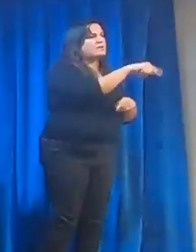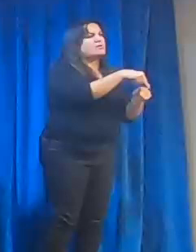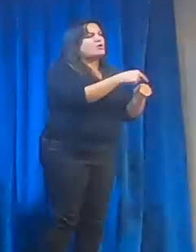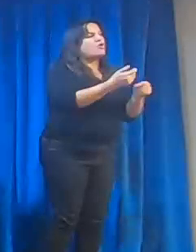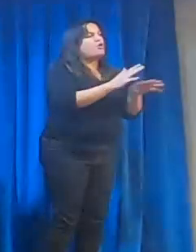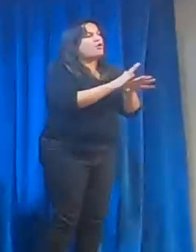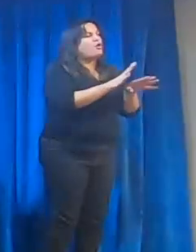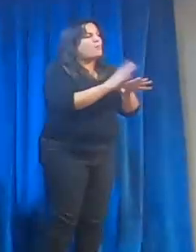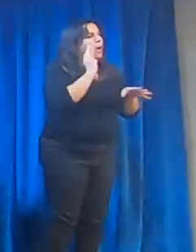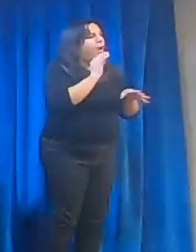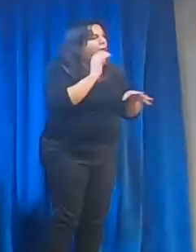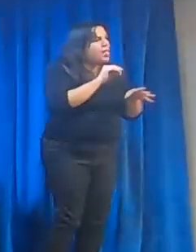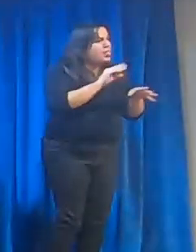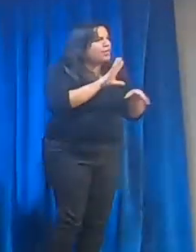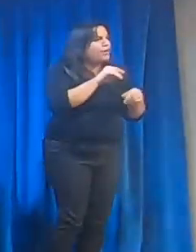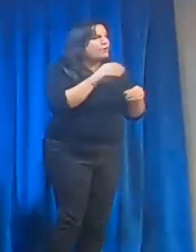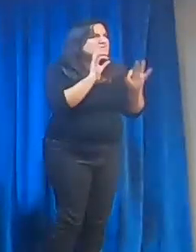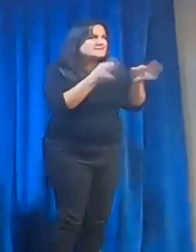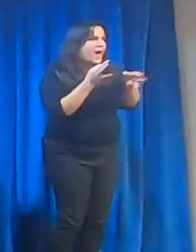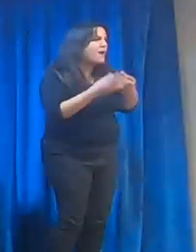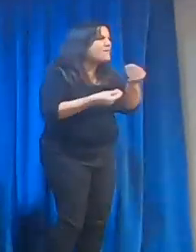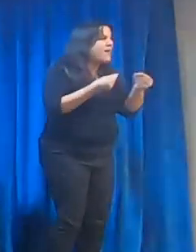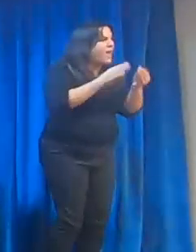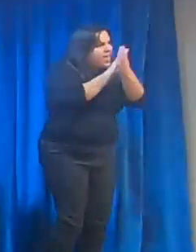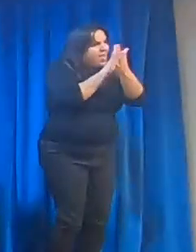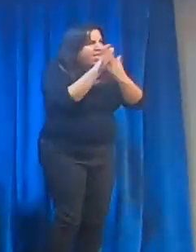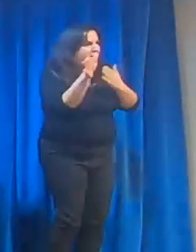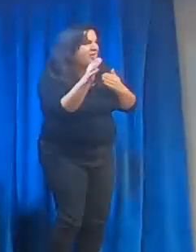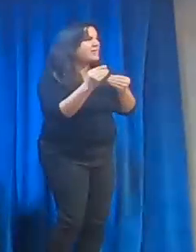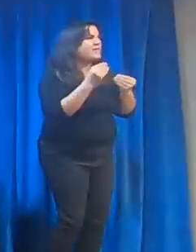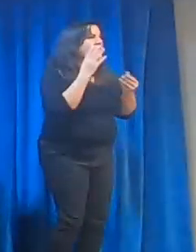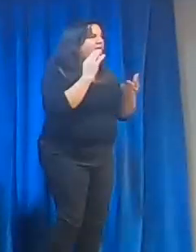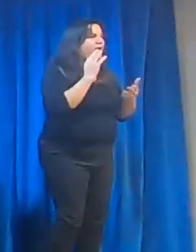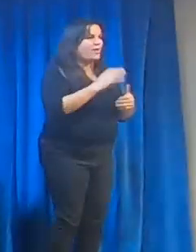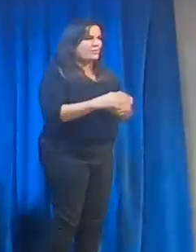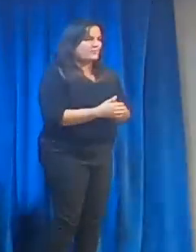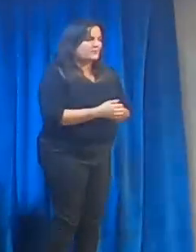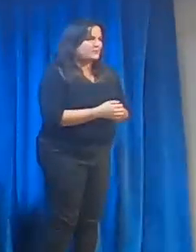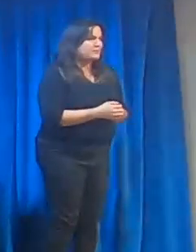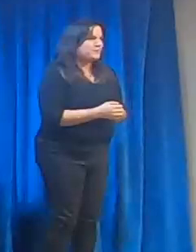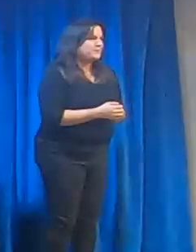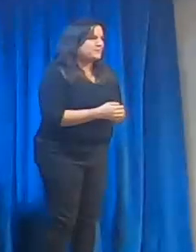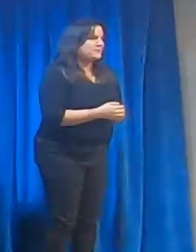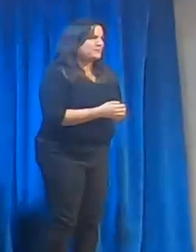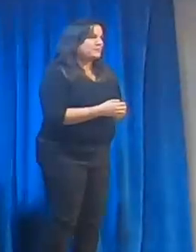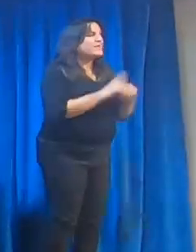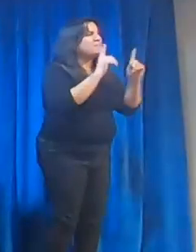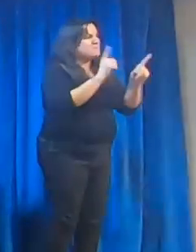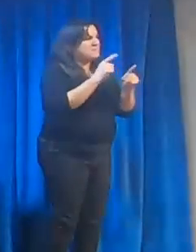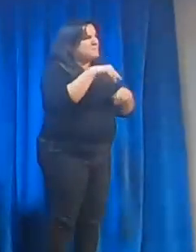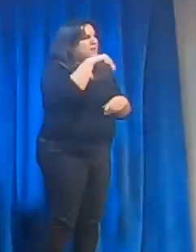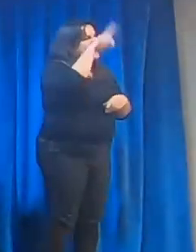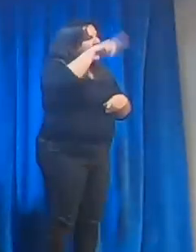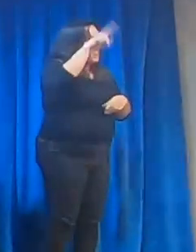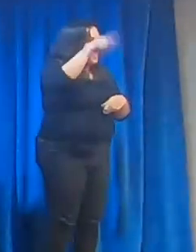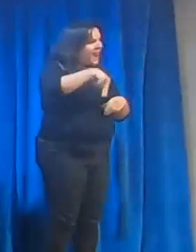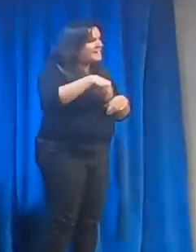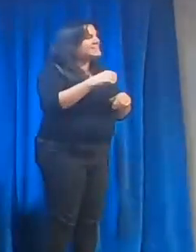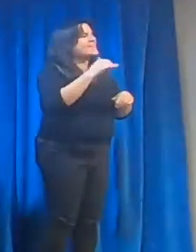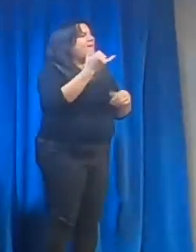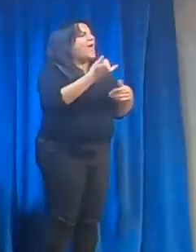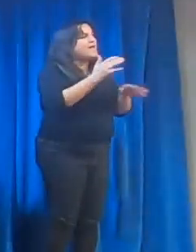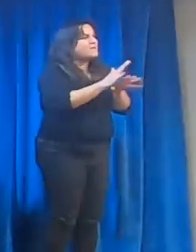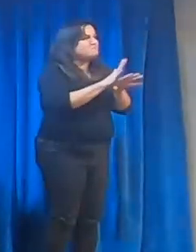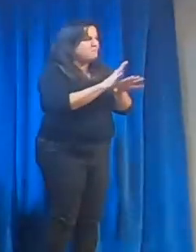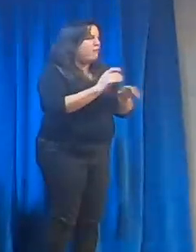transgresor en líneas generales sabe lo que hace y hay en el arte de transgresión también. El juego